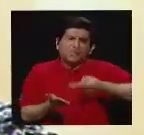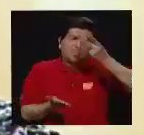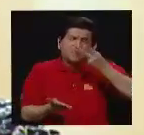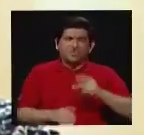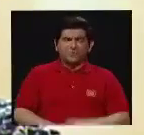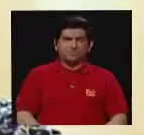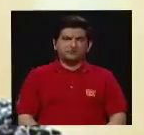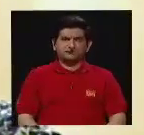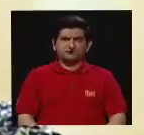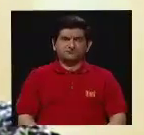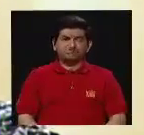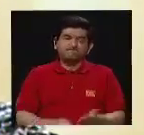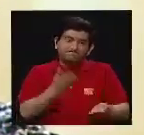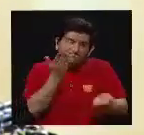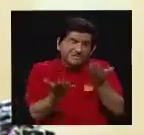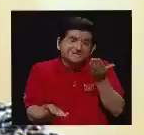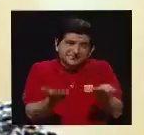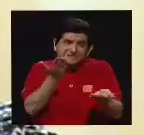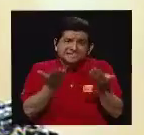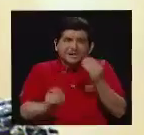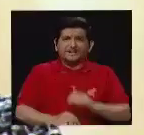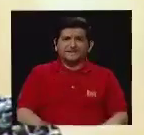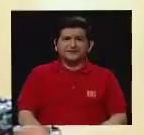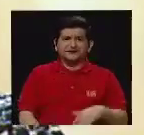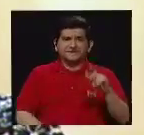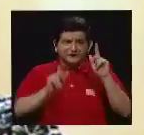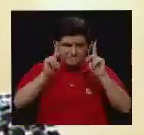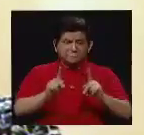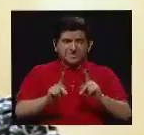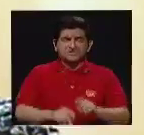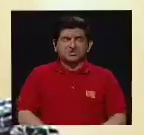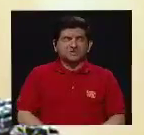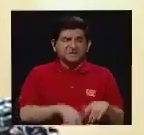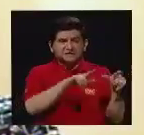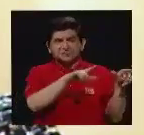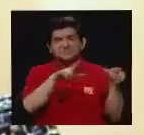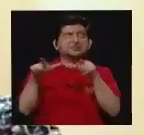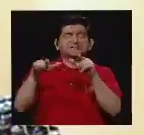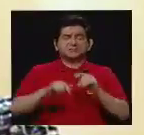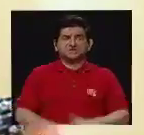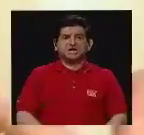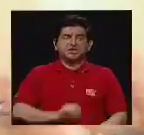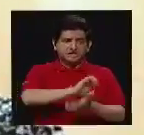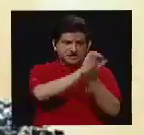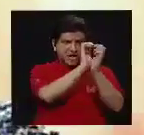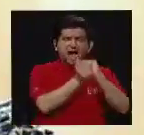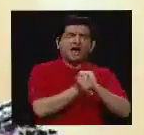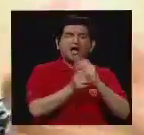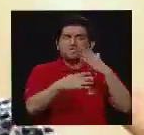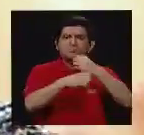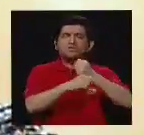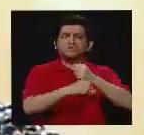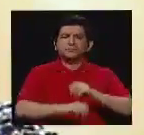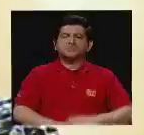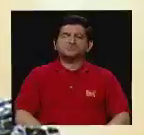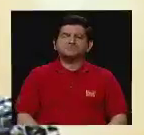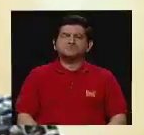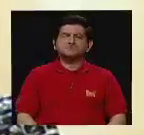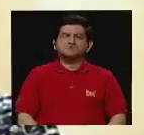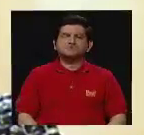minusvalía. Entonces es posible que haya personas dispuestas a cambiar, a hacer un